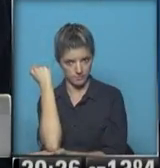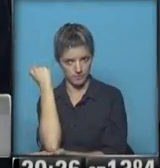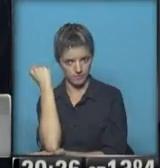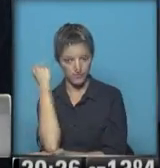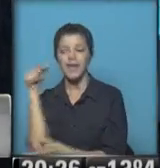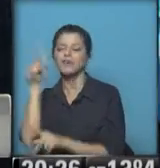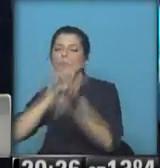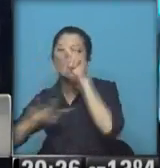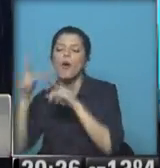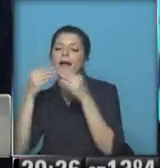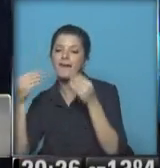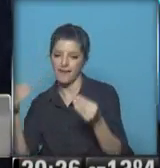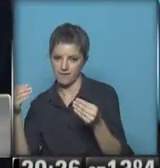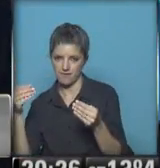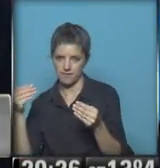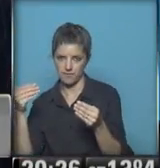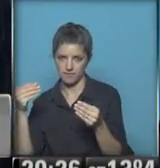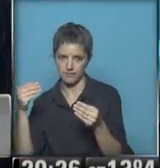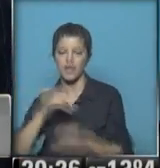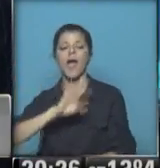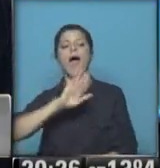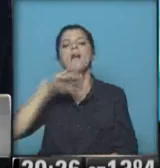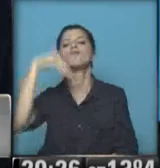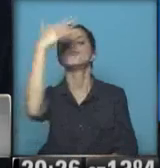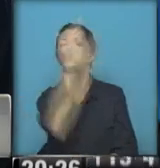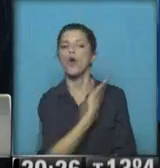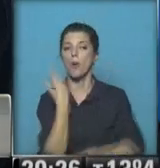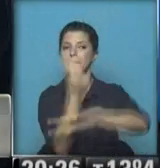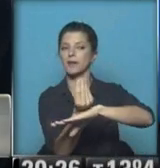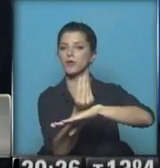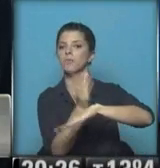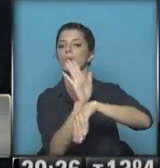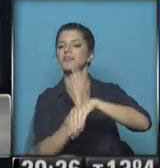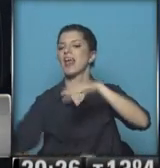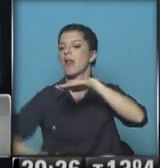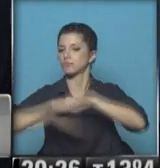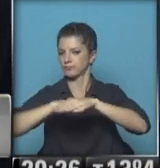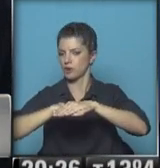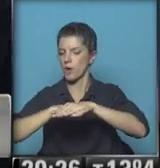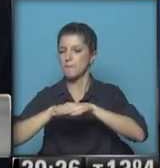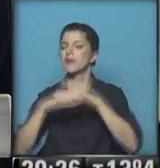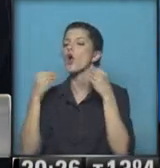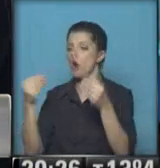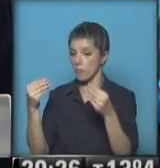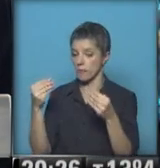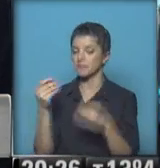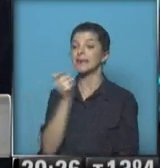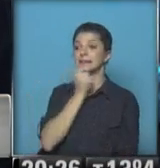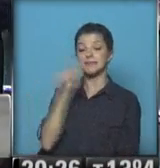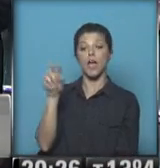buscan es condicionar al futuro gobierno y a través de qué y bueno si hay un dólar marginal